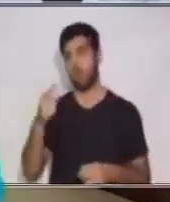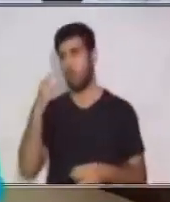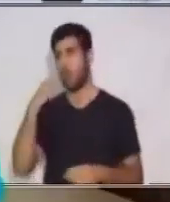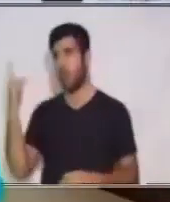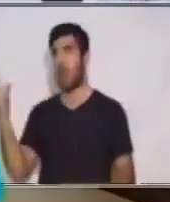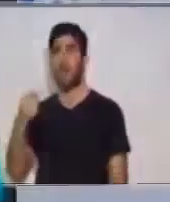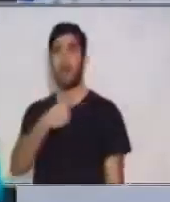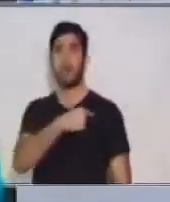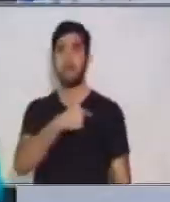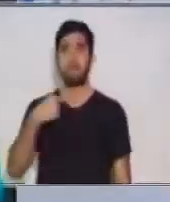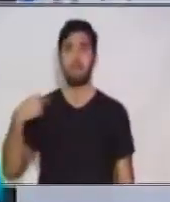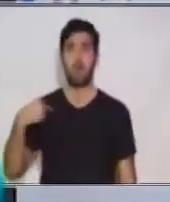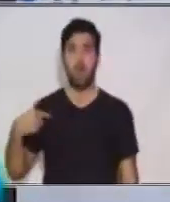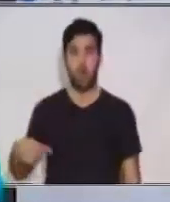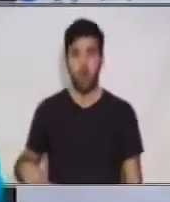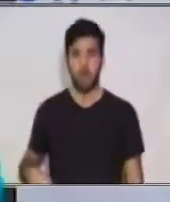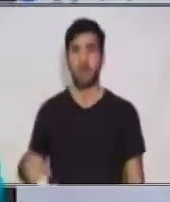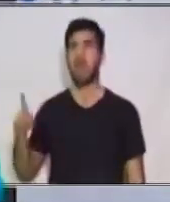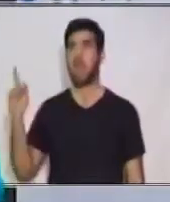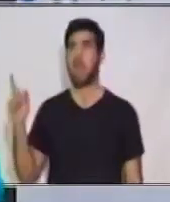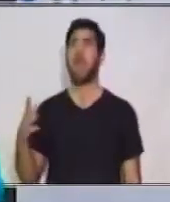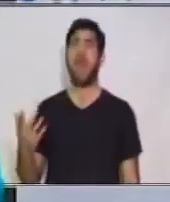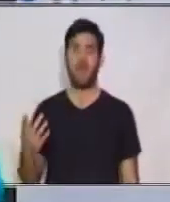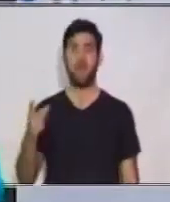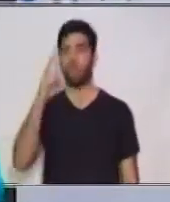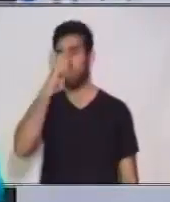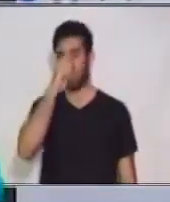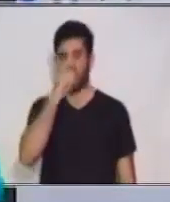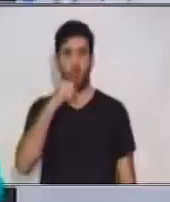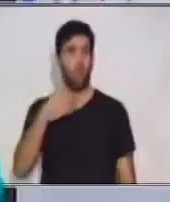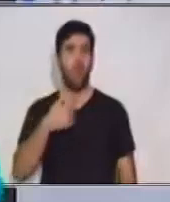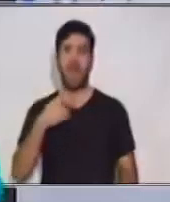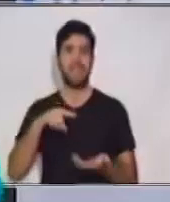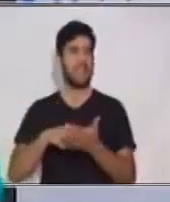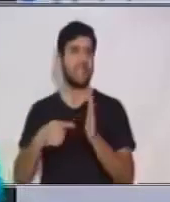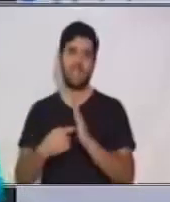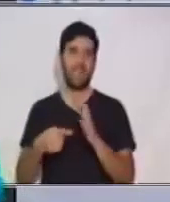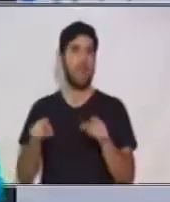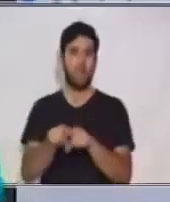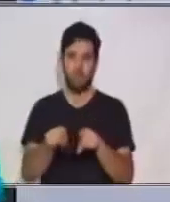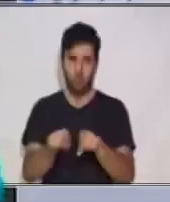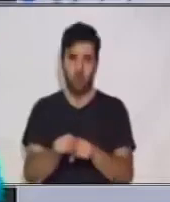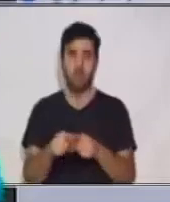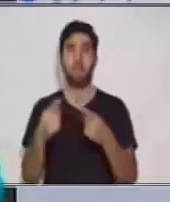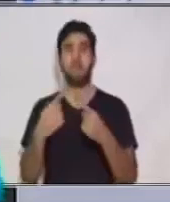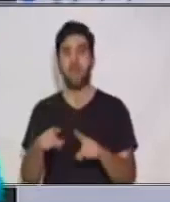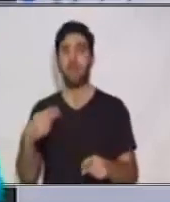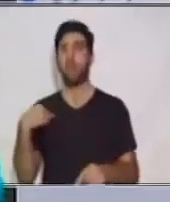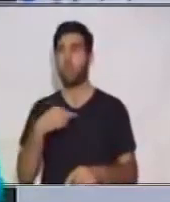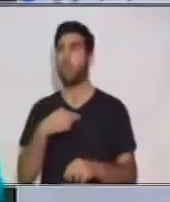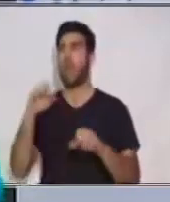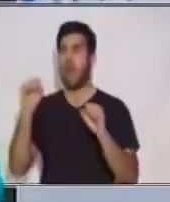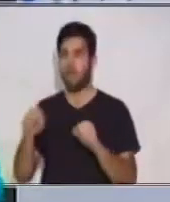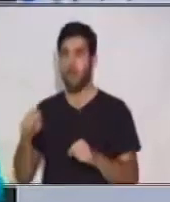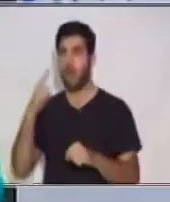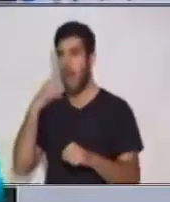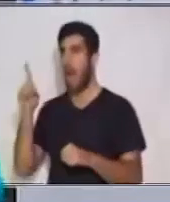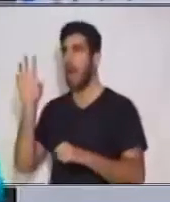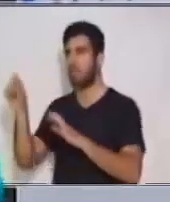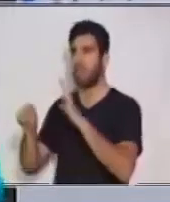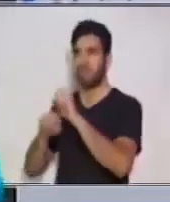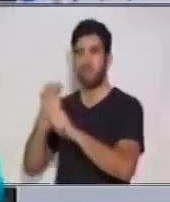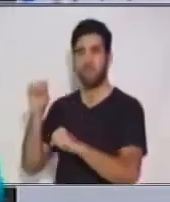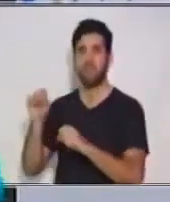les indicaba, también el pronombre carece de algún tipo de significado, pero sí lo vamos a poder identificar dentro de